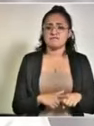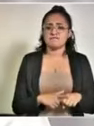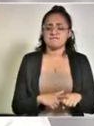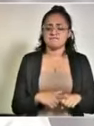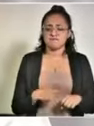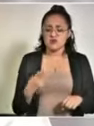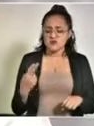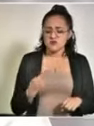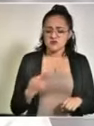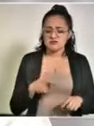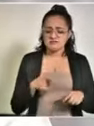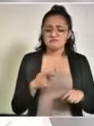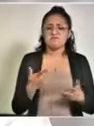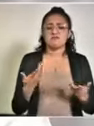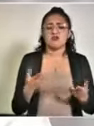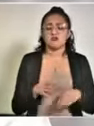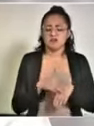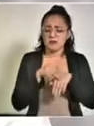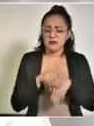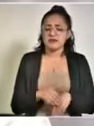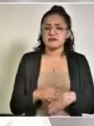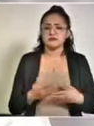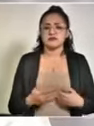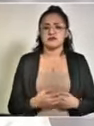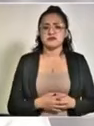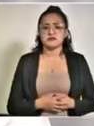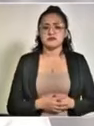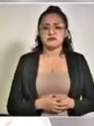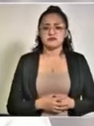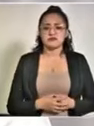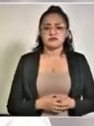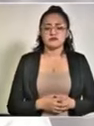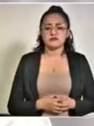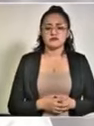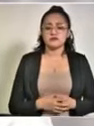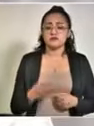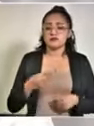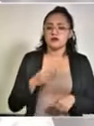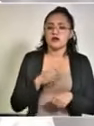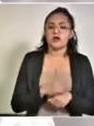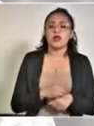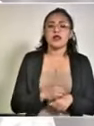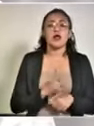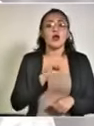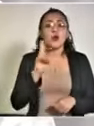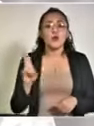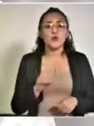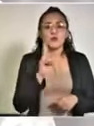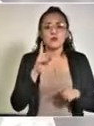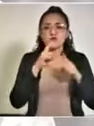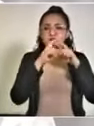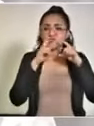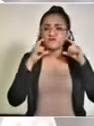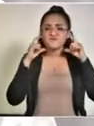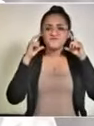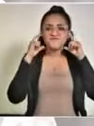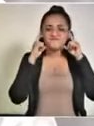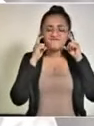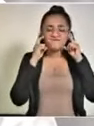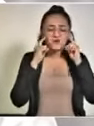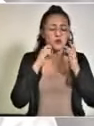restrictivas, y las que tenemos que aplicar es el uso de cubrebocas,